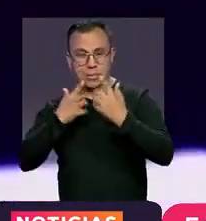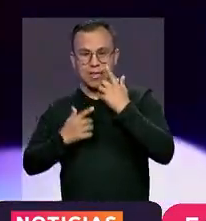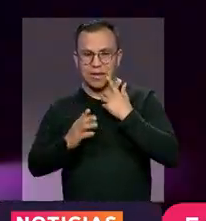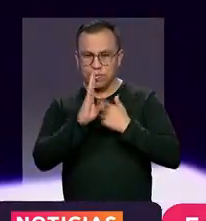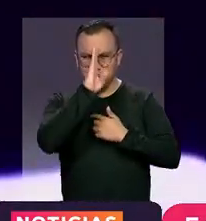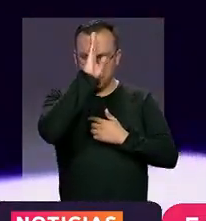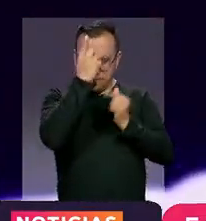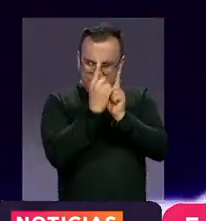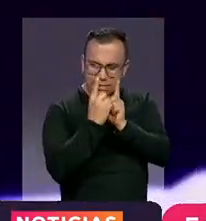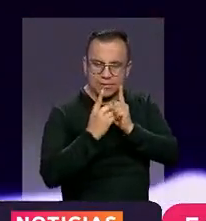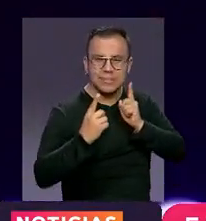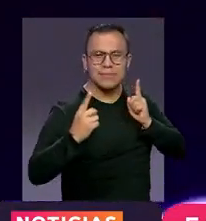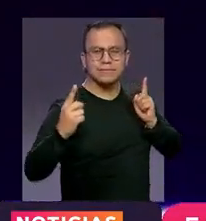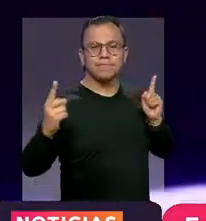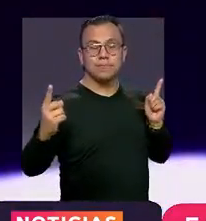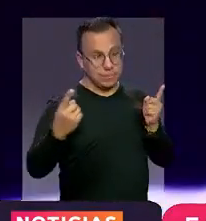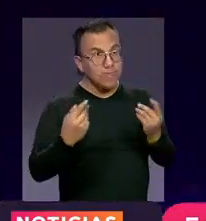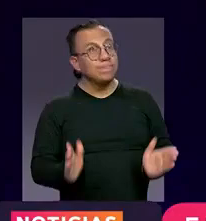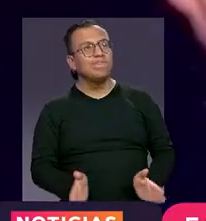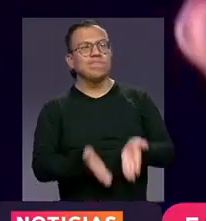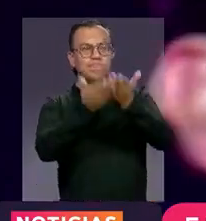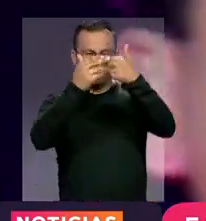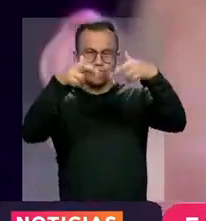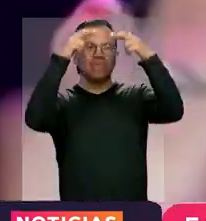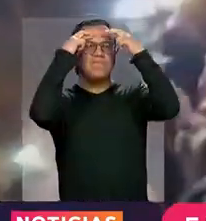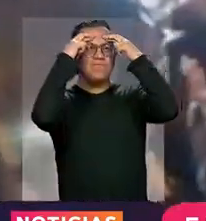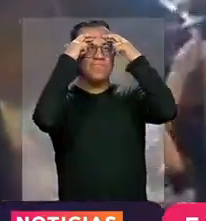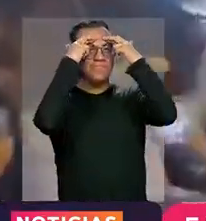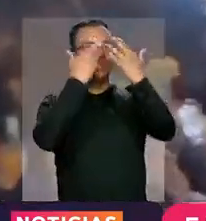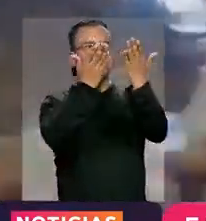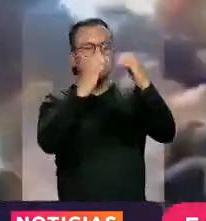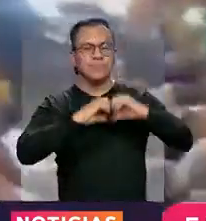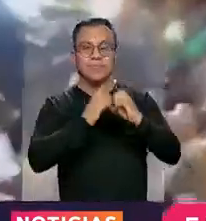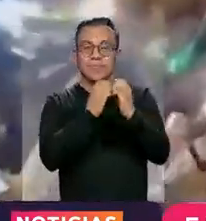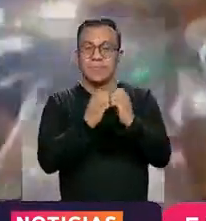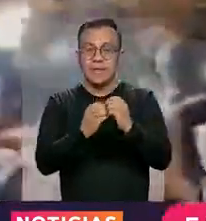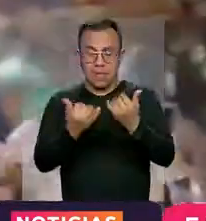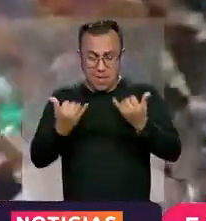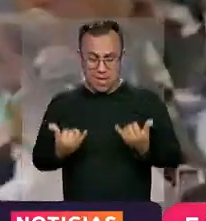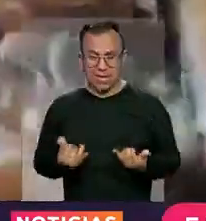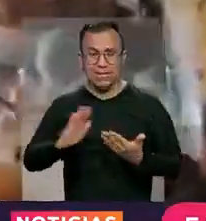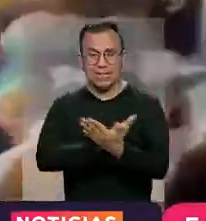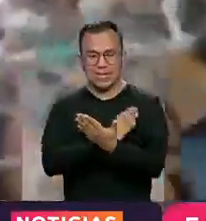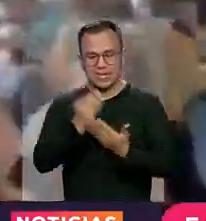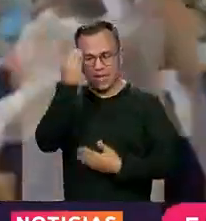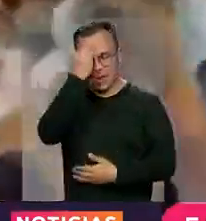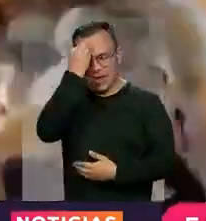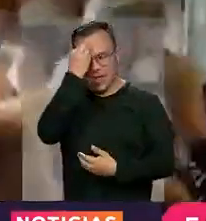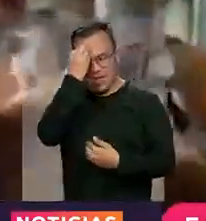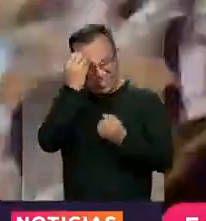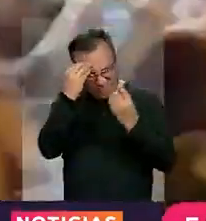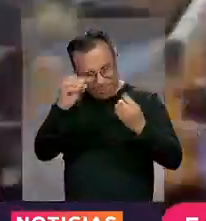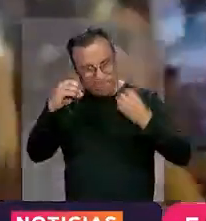Mientras te acostumbres, vuela alto, rey del despecho. Después te